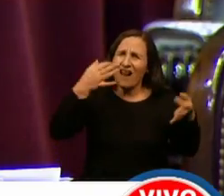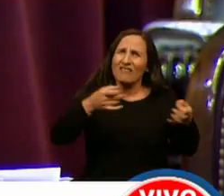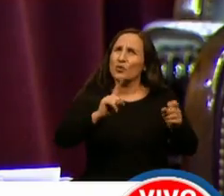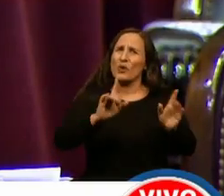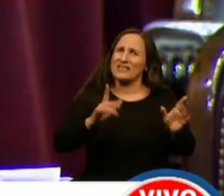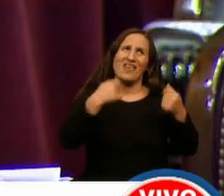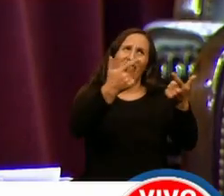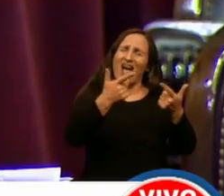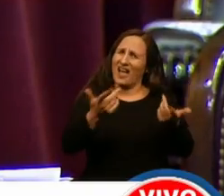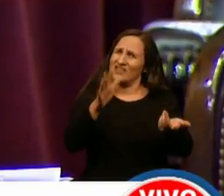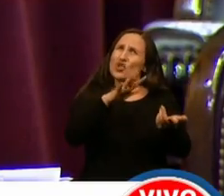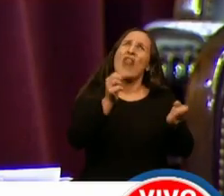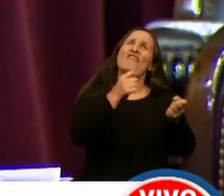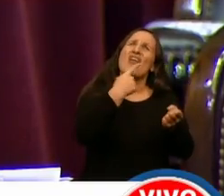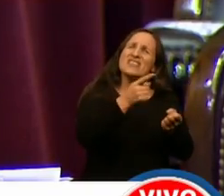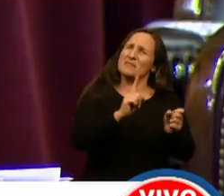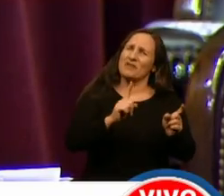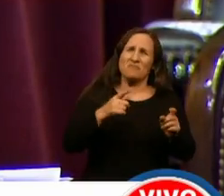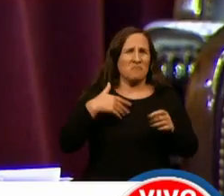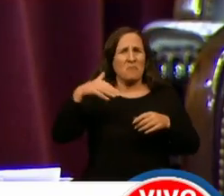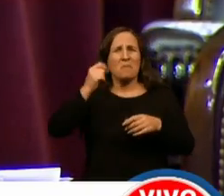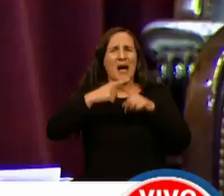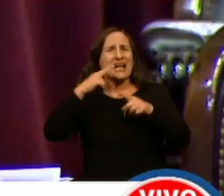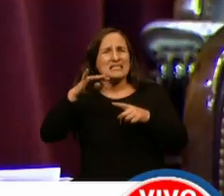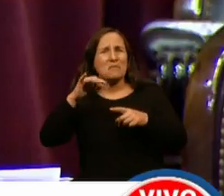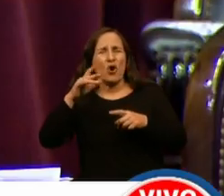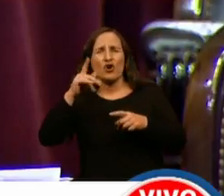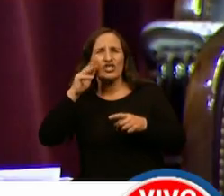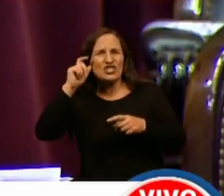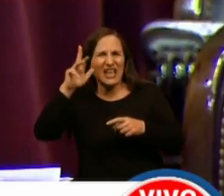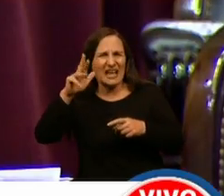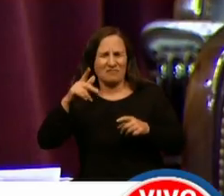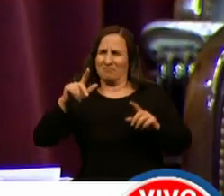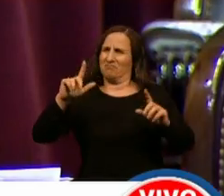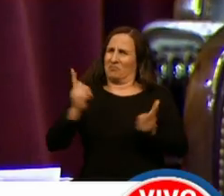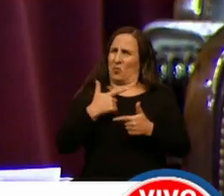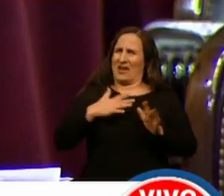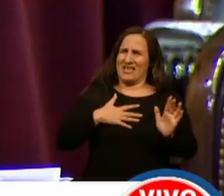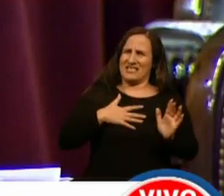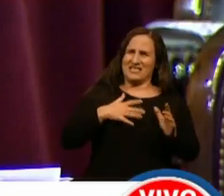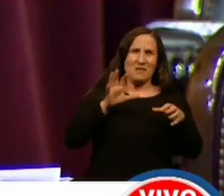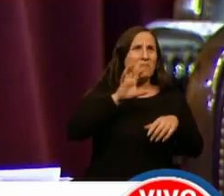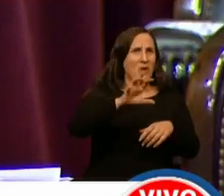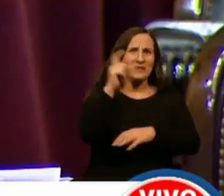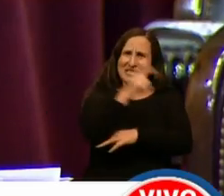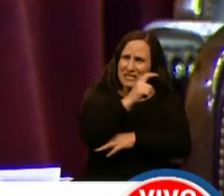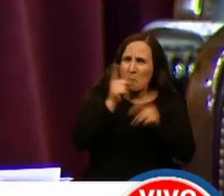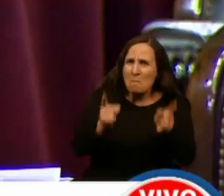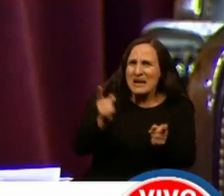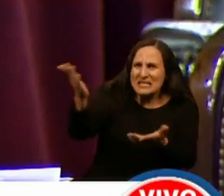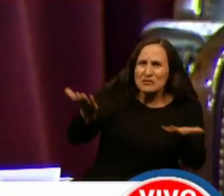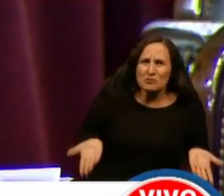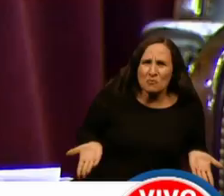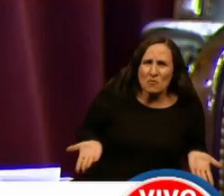me extraña de máximo kirchner hijo de la provincia de santa cruz también se le debían